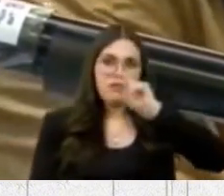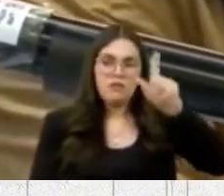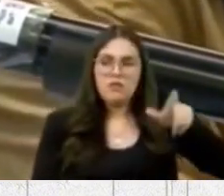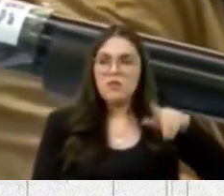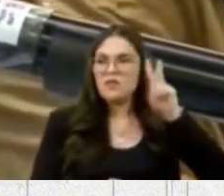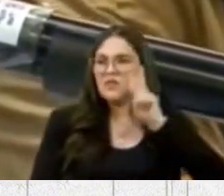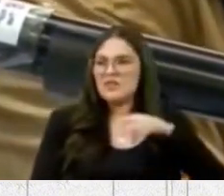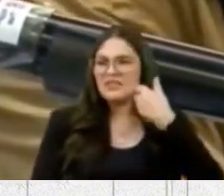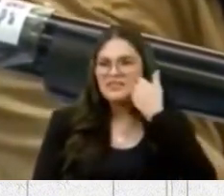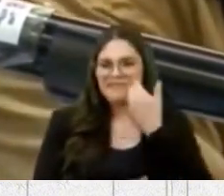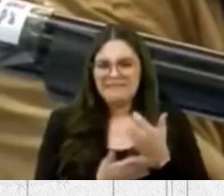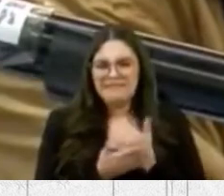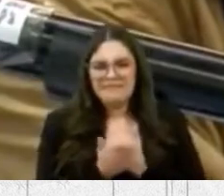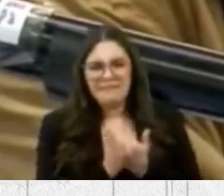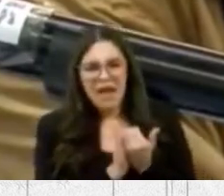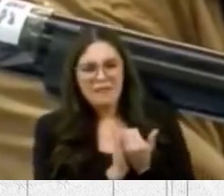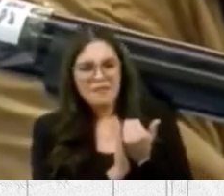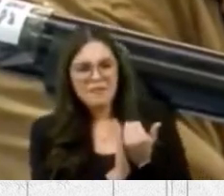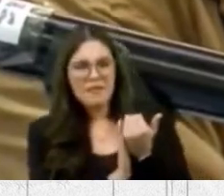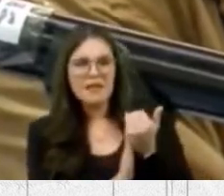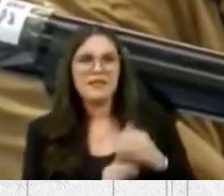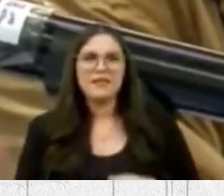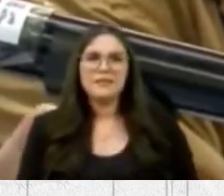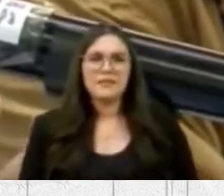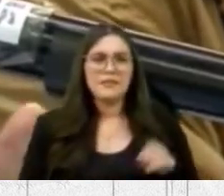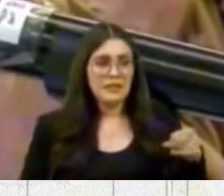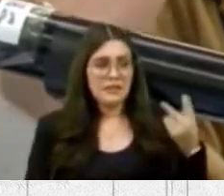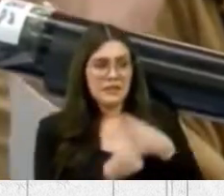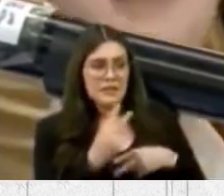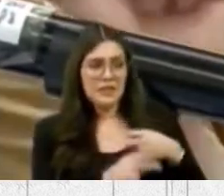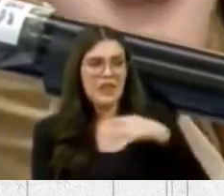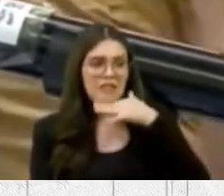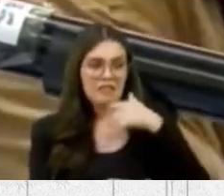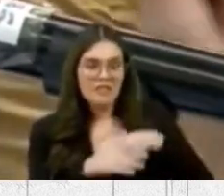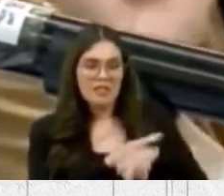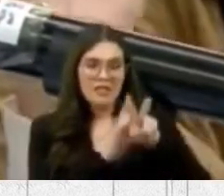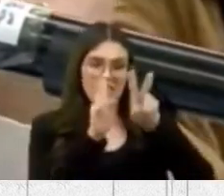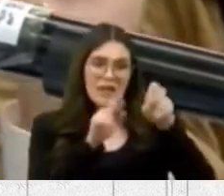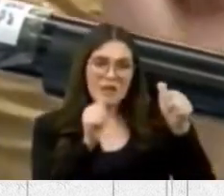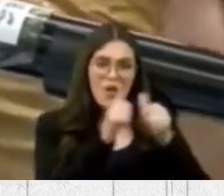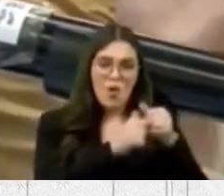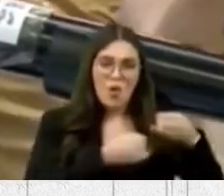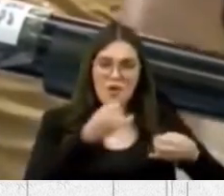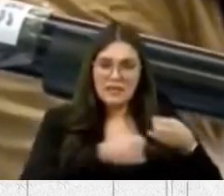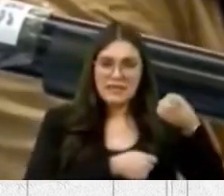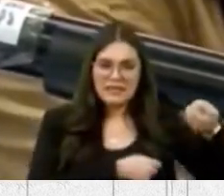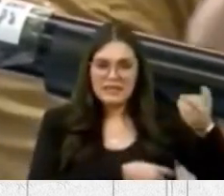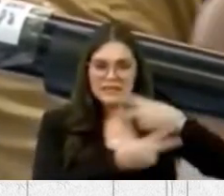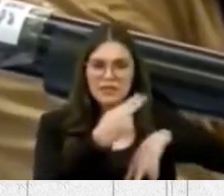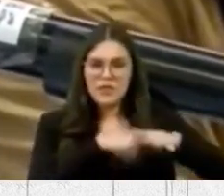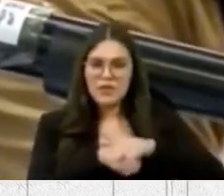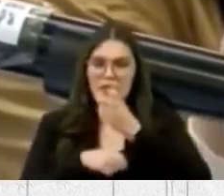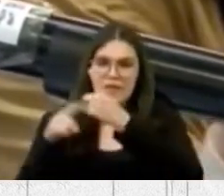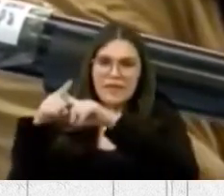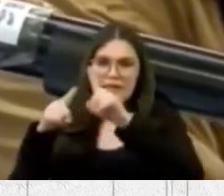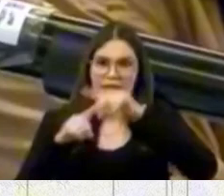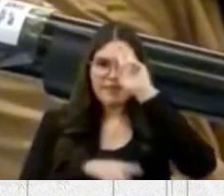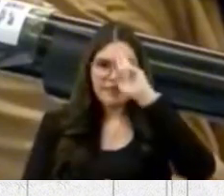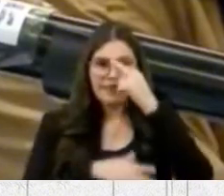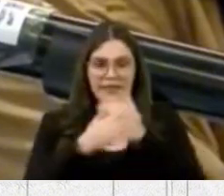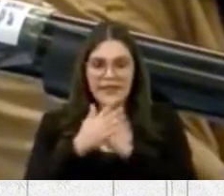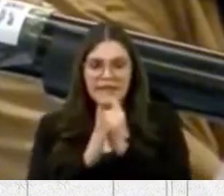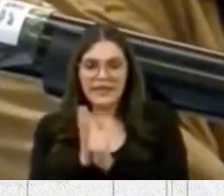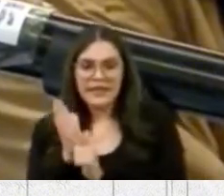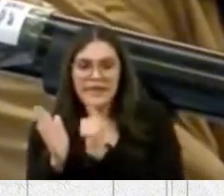avaricia. La corrupción judicial provoca que el 99% de los delitos que conocen los